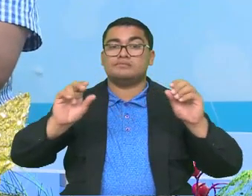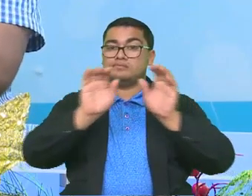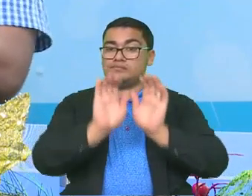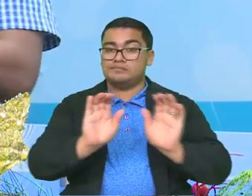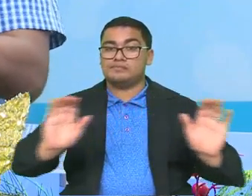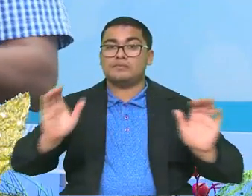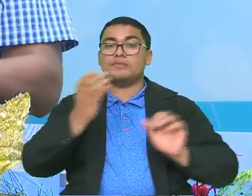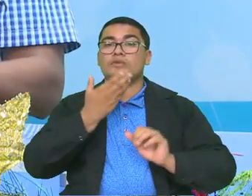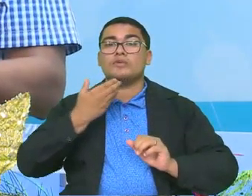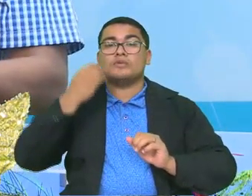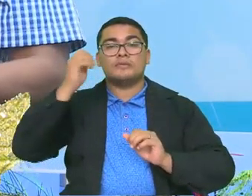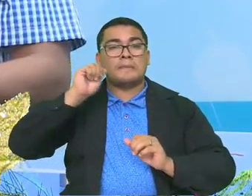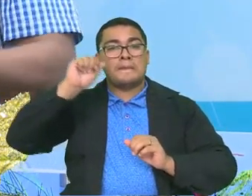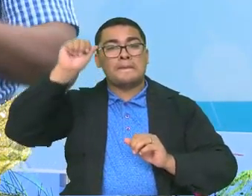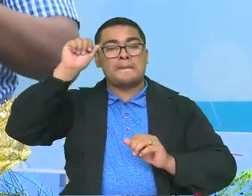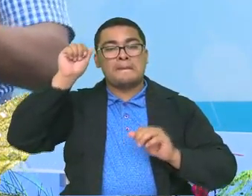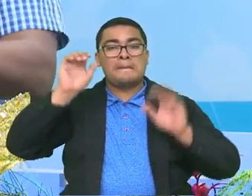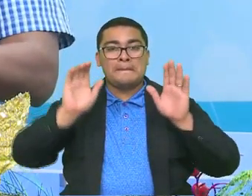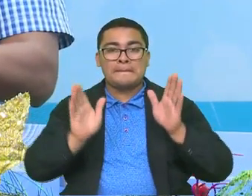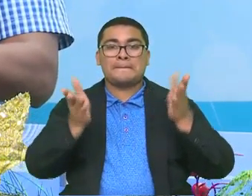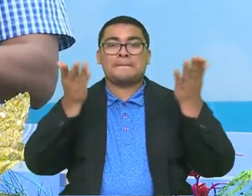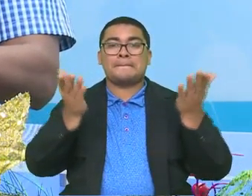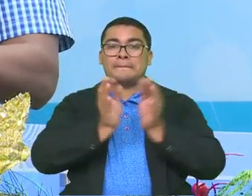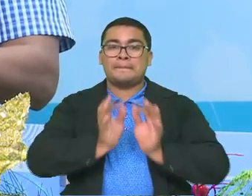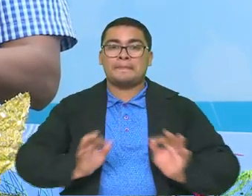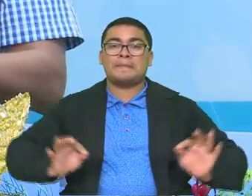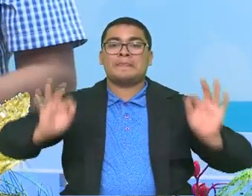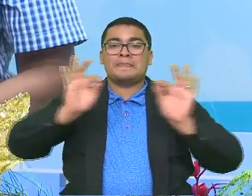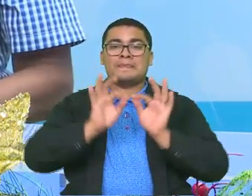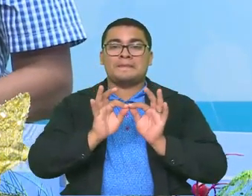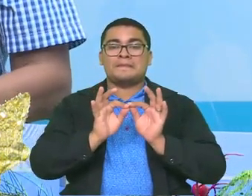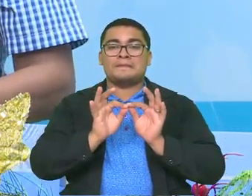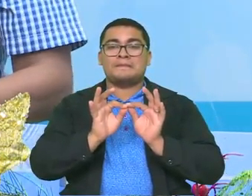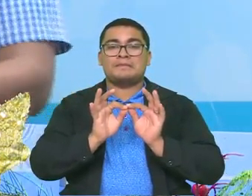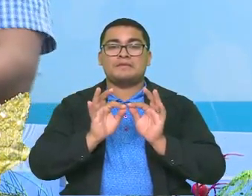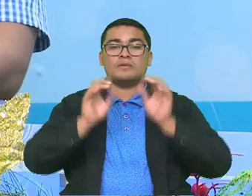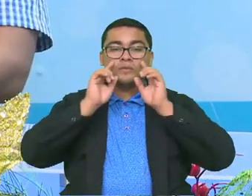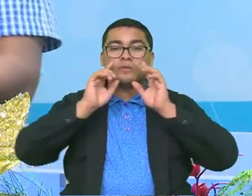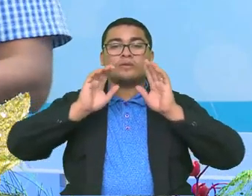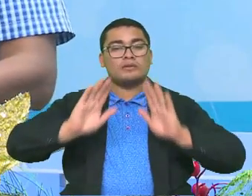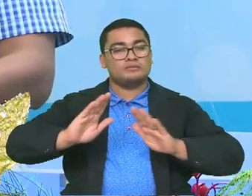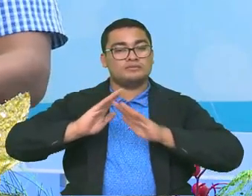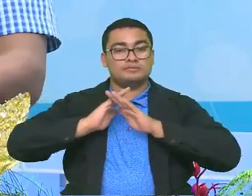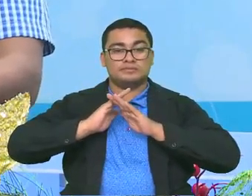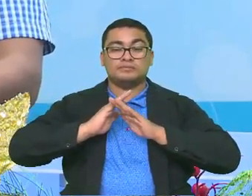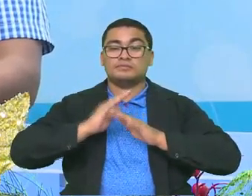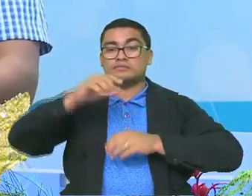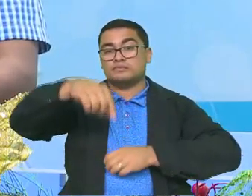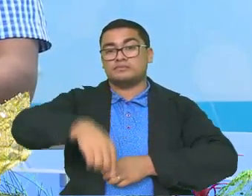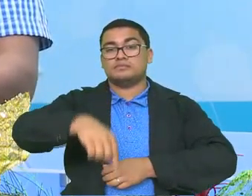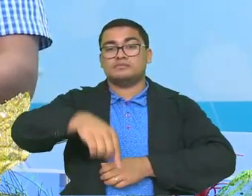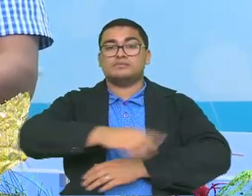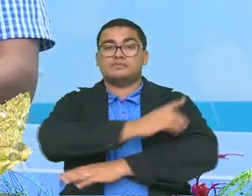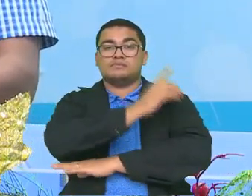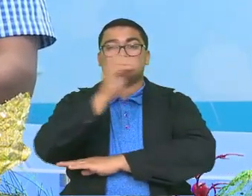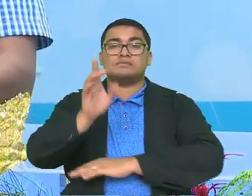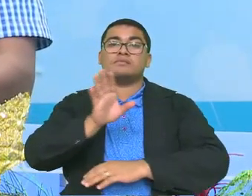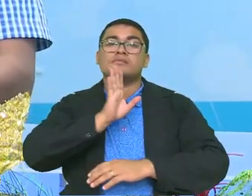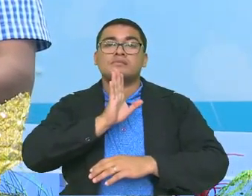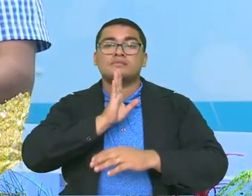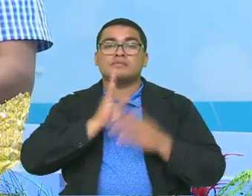viernes dentro de la programación del canal parlamentario para hablar exclusivamente de salud, de esos padecimientos que afectan a la